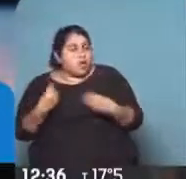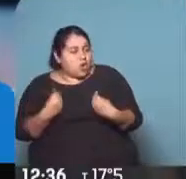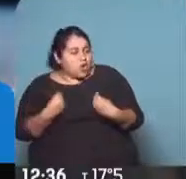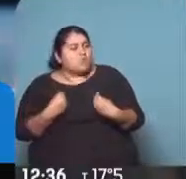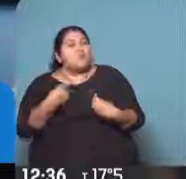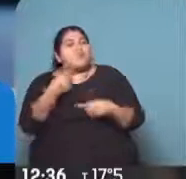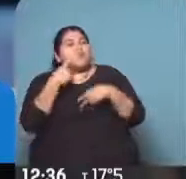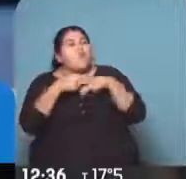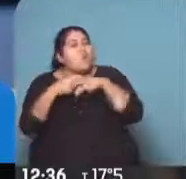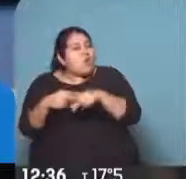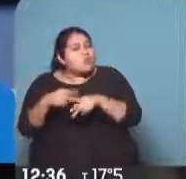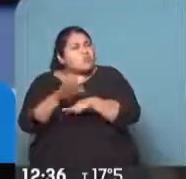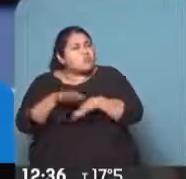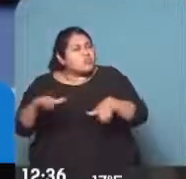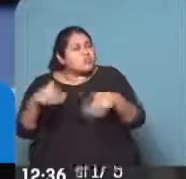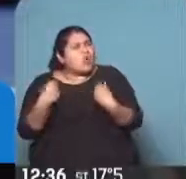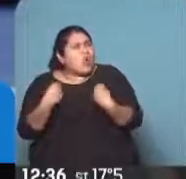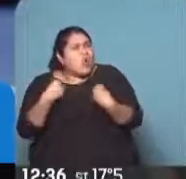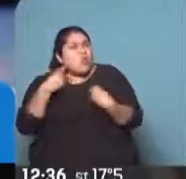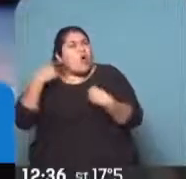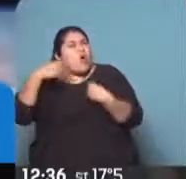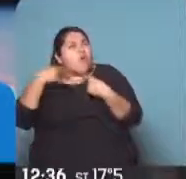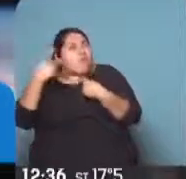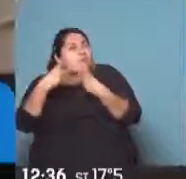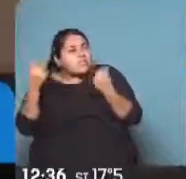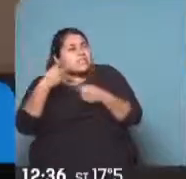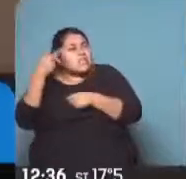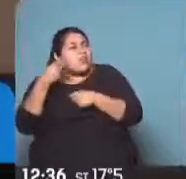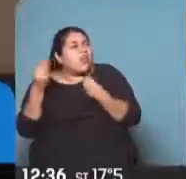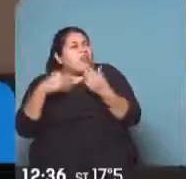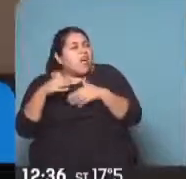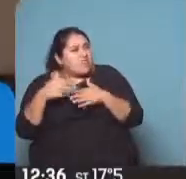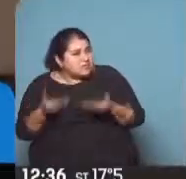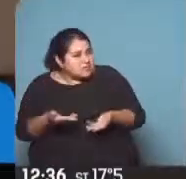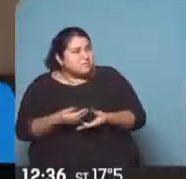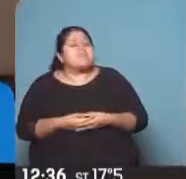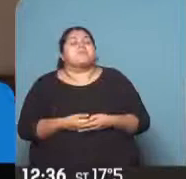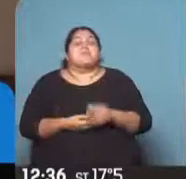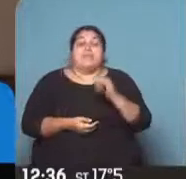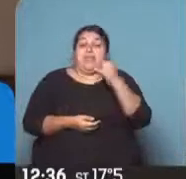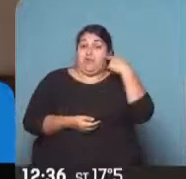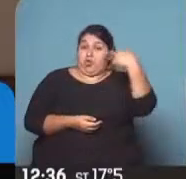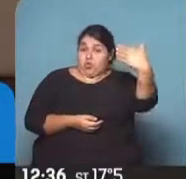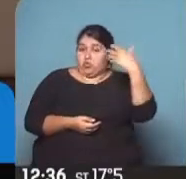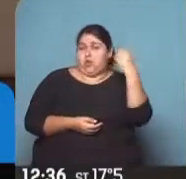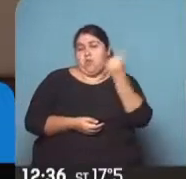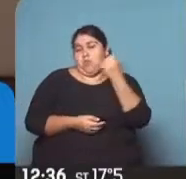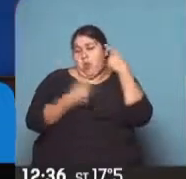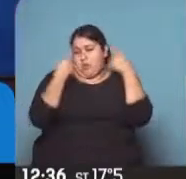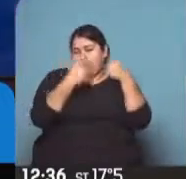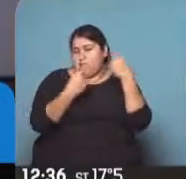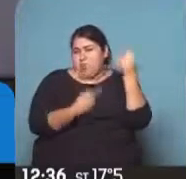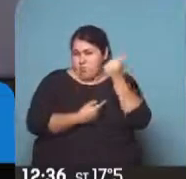aconsejarías a los chicos sobre todo teniendo en cuenta el futuro que tiene esto si el futuro es un desafío importante y los chicos hoy